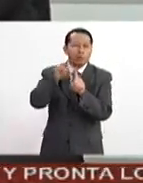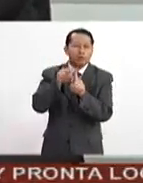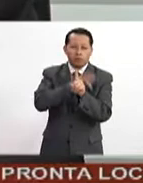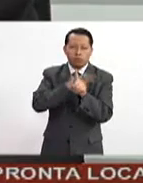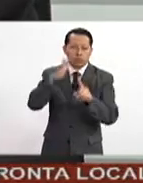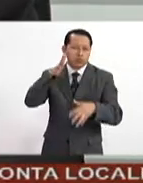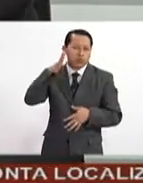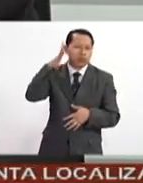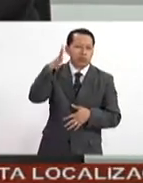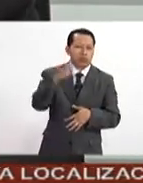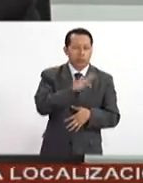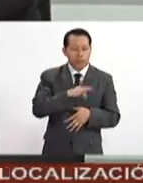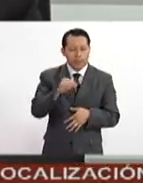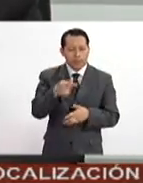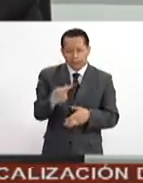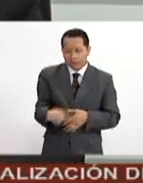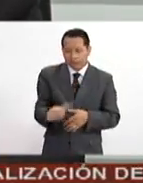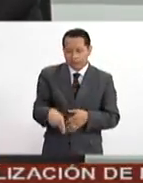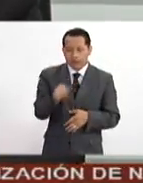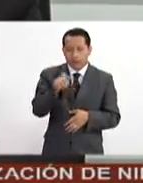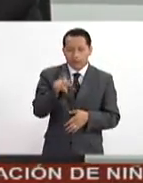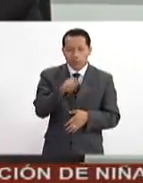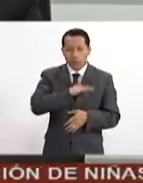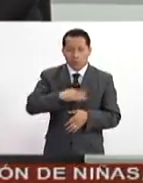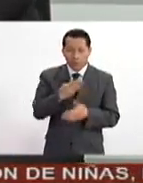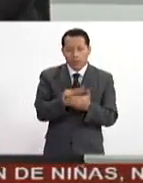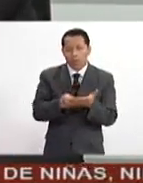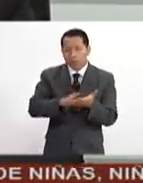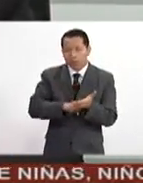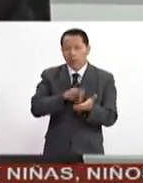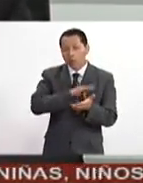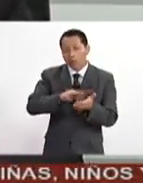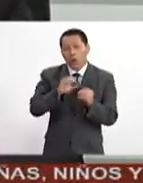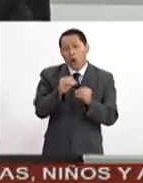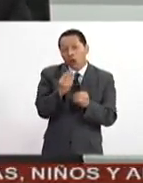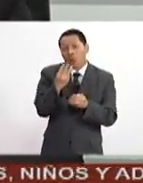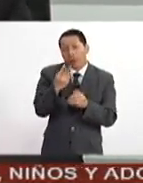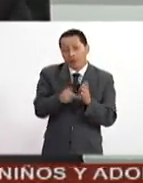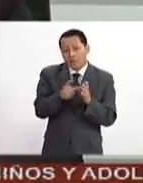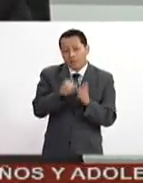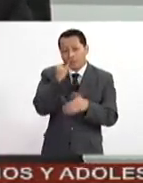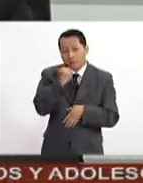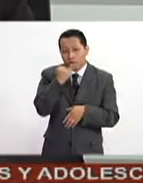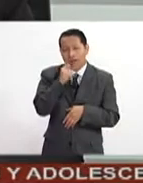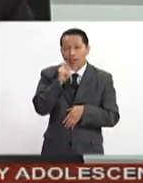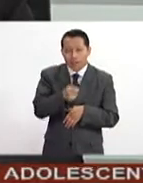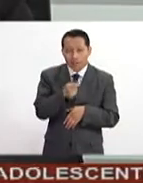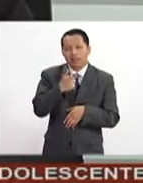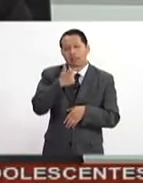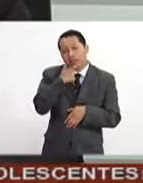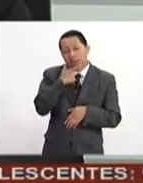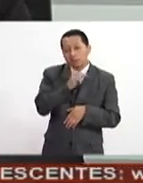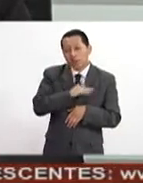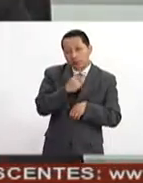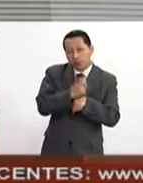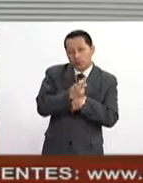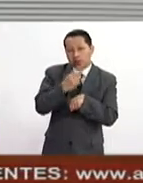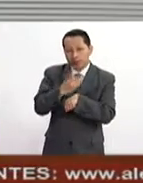sistema de educación pública de nuestro país se vuelva bilingüe o trilingüe y que el inglés se convierta en una segunda o en una tercera